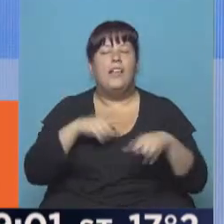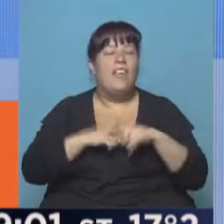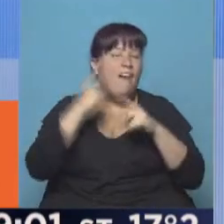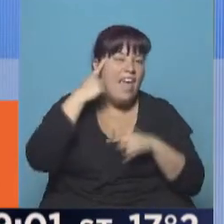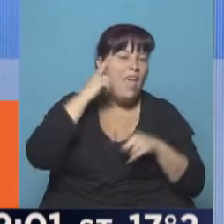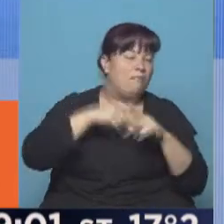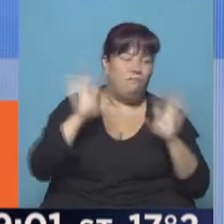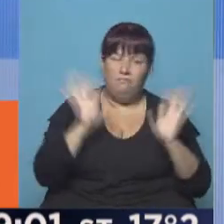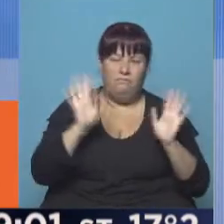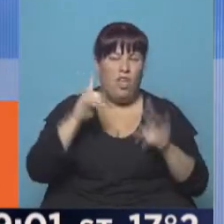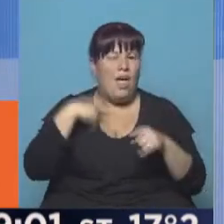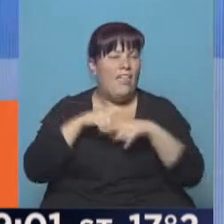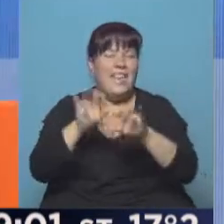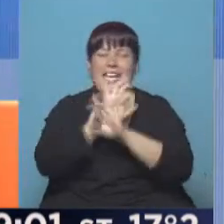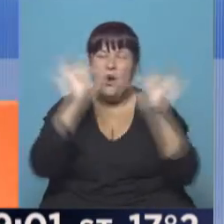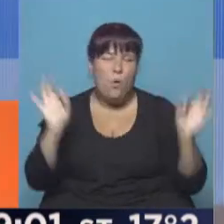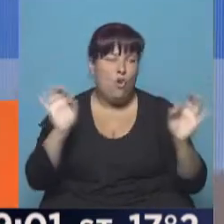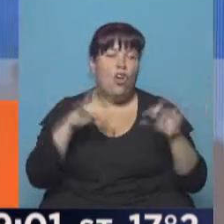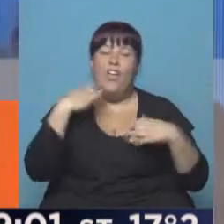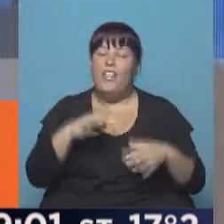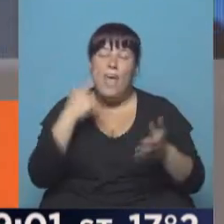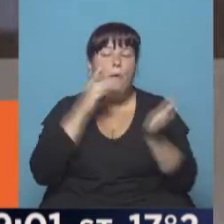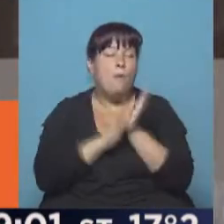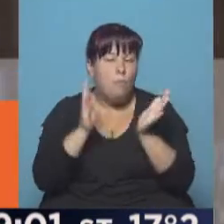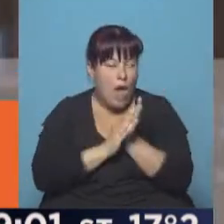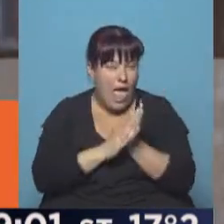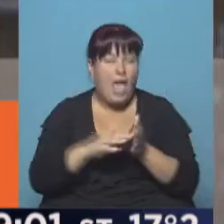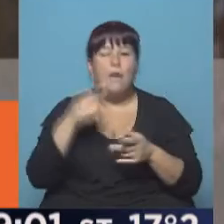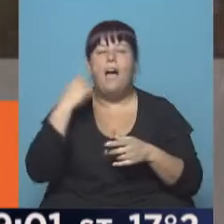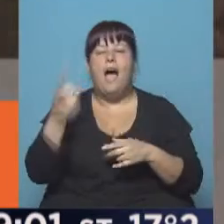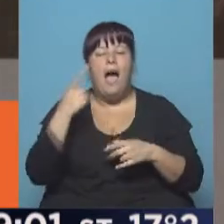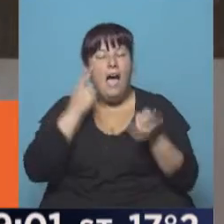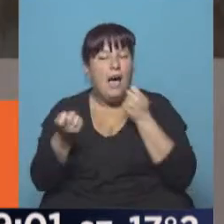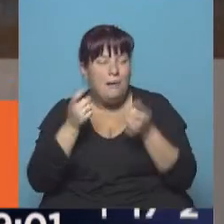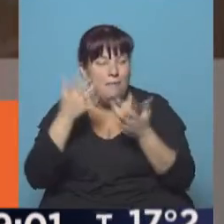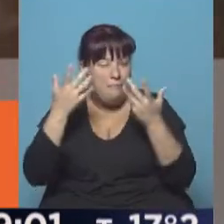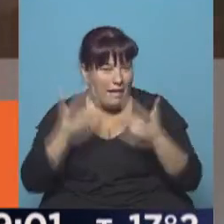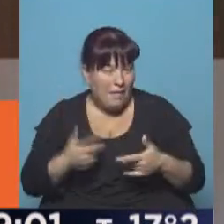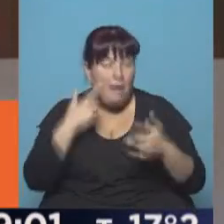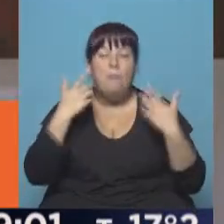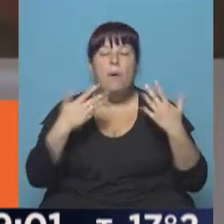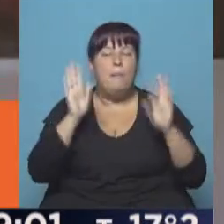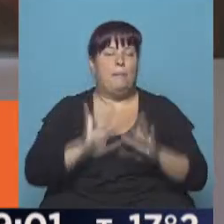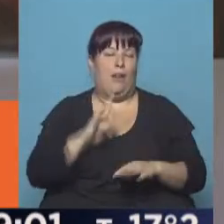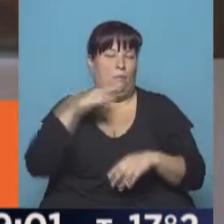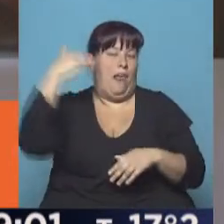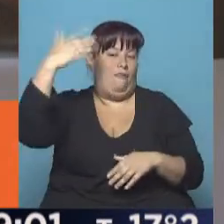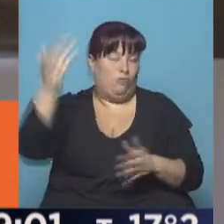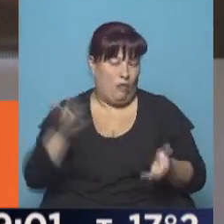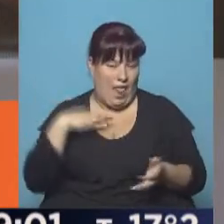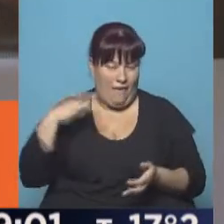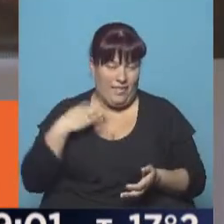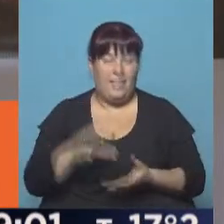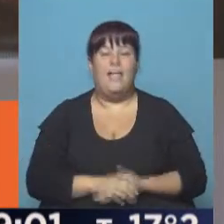ideología nuestra discusión de ningún tipo tienen que por hacer una prueba tiene por lar tenido para operar matemática tiene que poder prepararse para la vida digamos